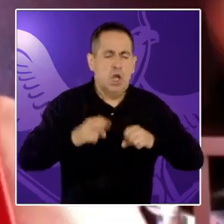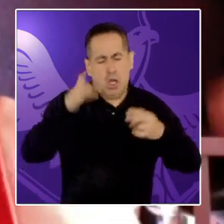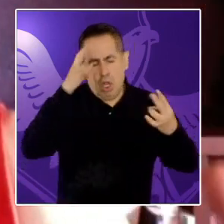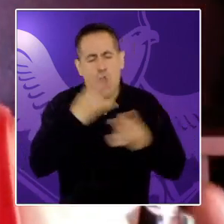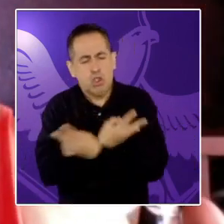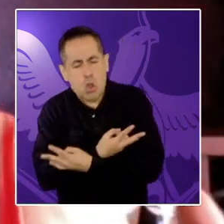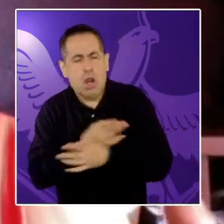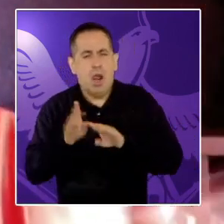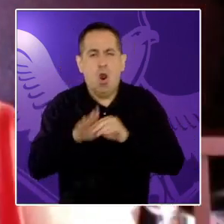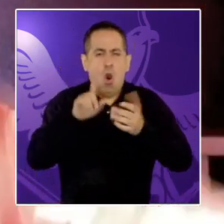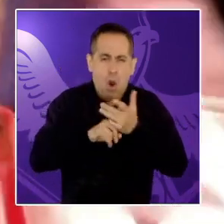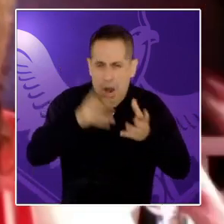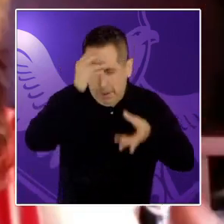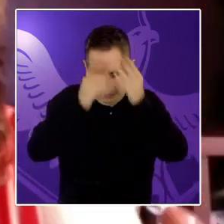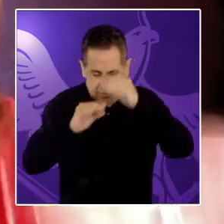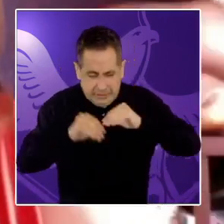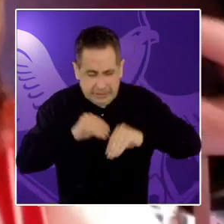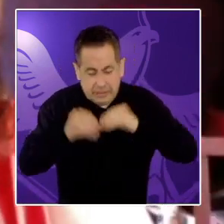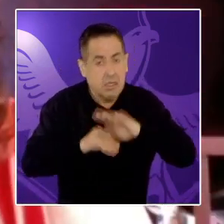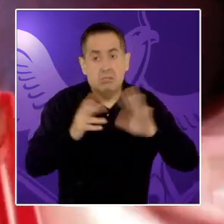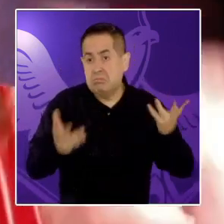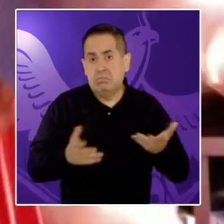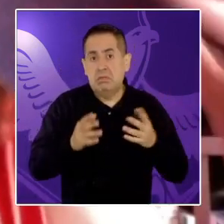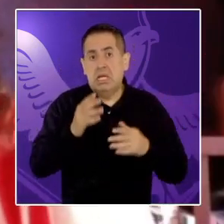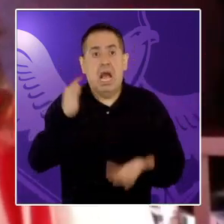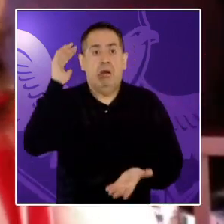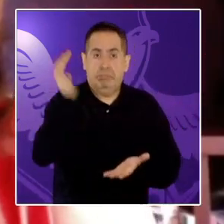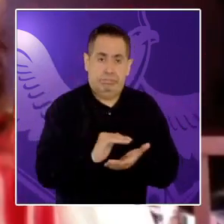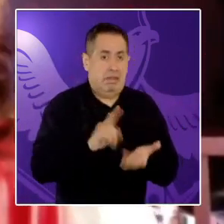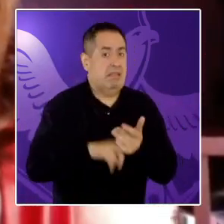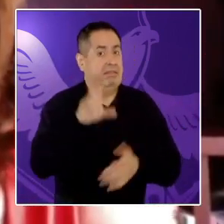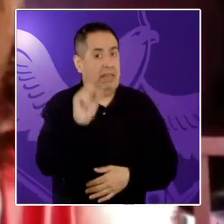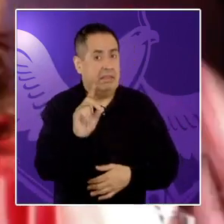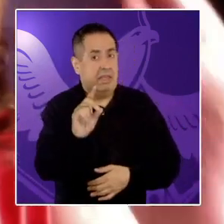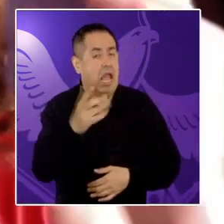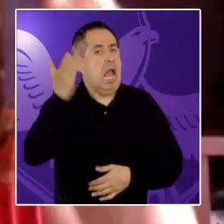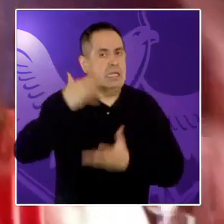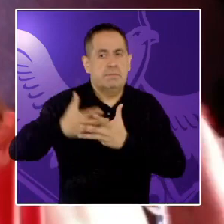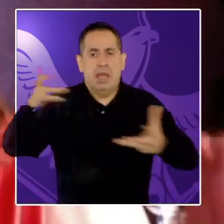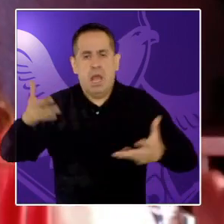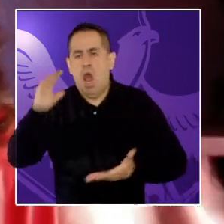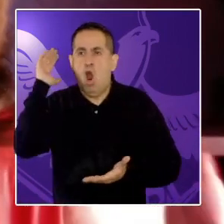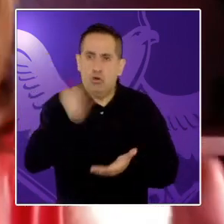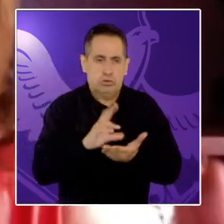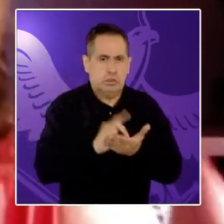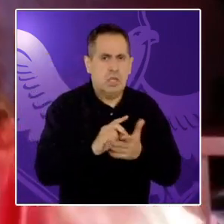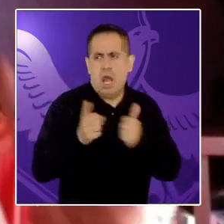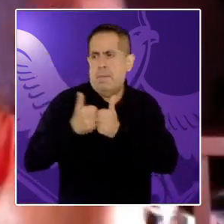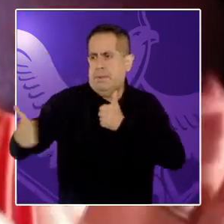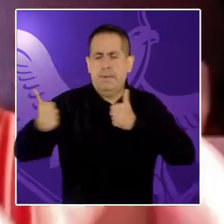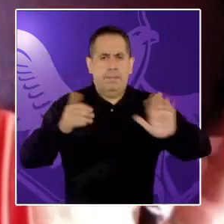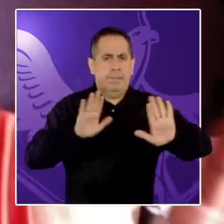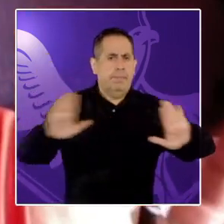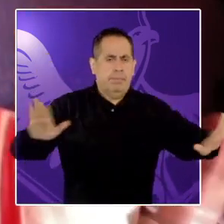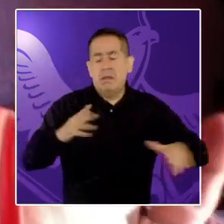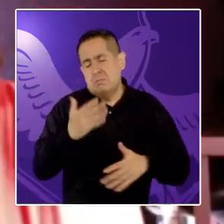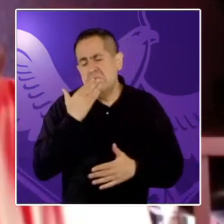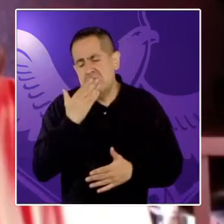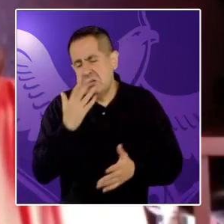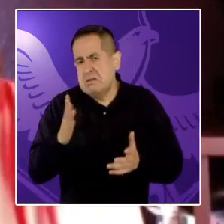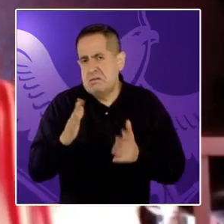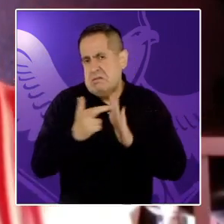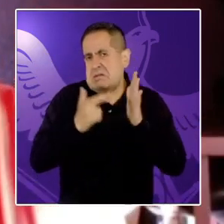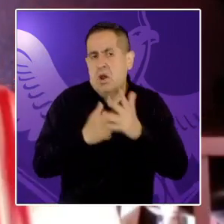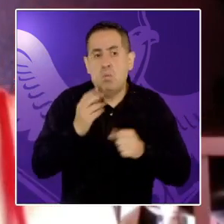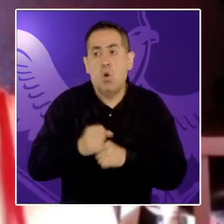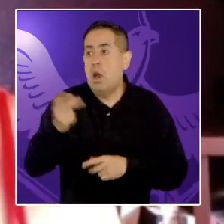120, 115 mujeres haciendo ejercicio o tomando yoga o tomando estas clases de manualidades. Ahora solo pueden estar 30 y las están de verdad